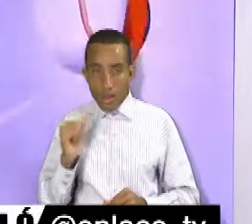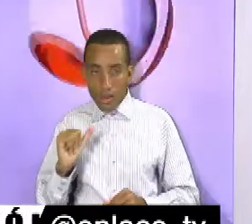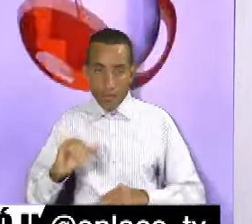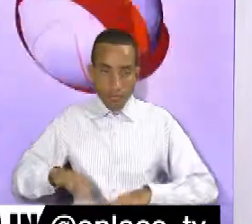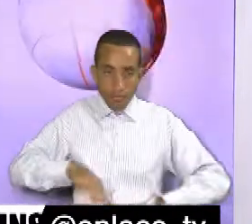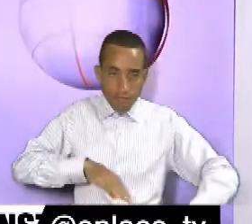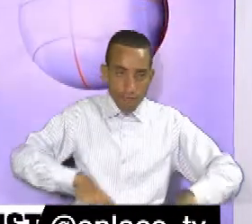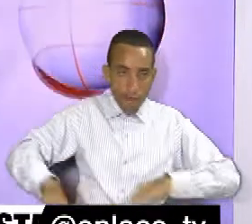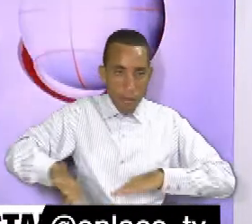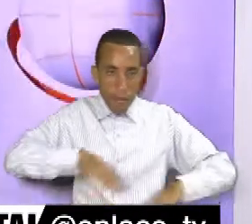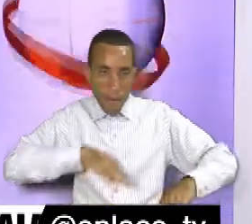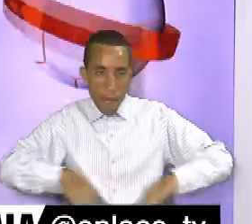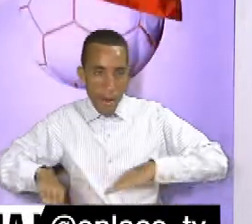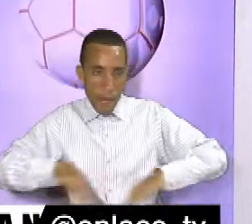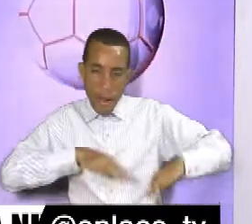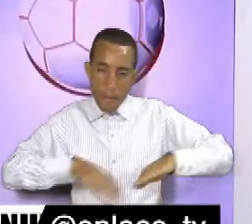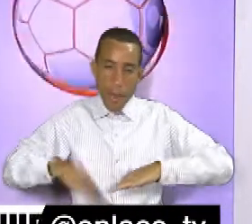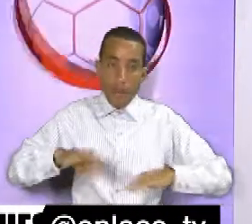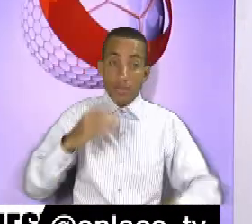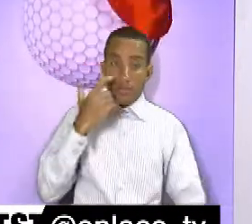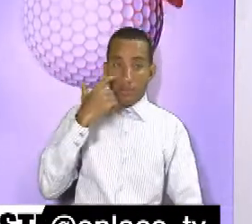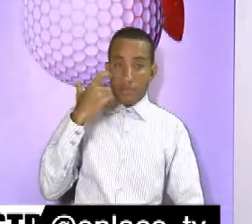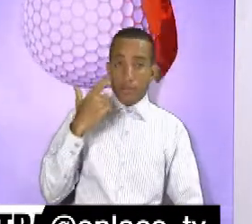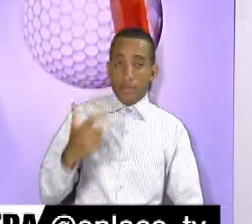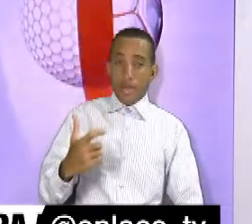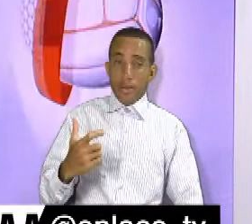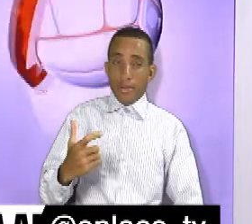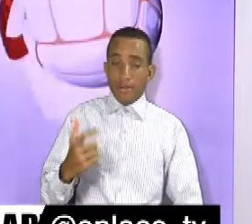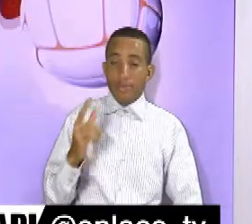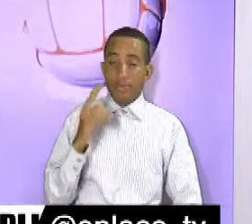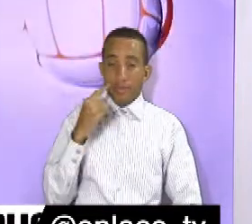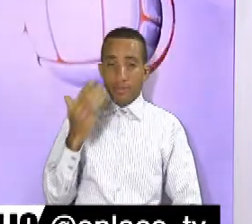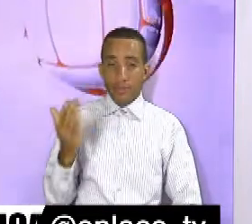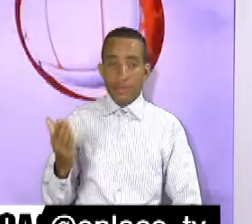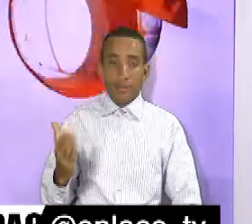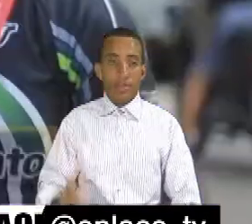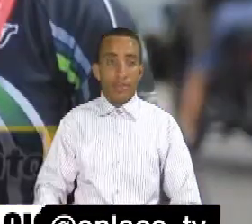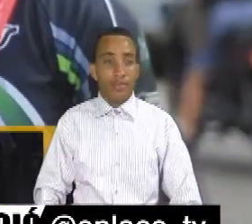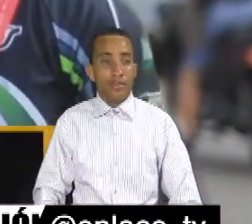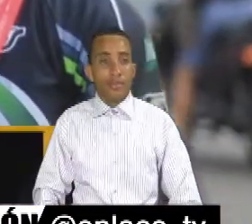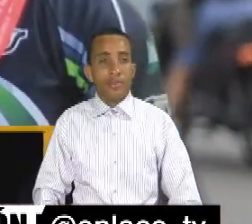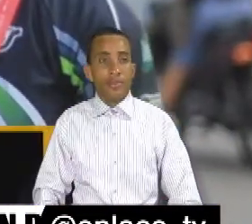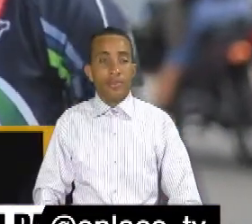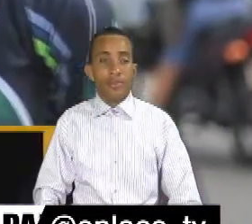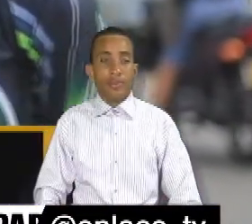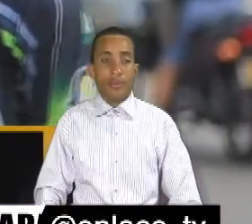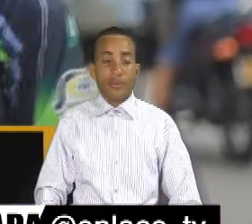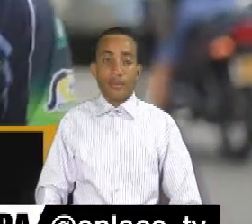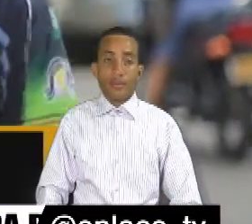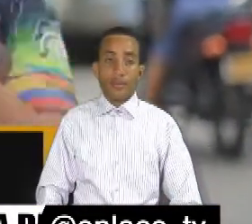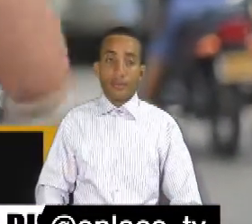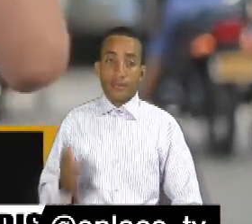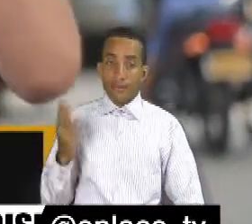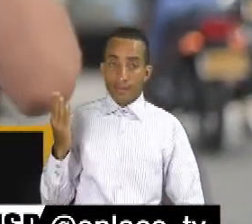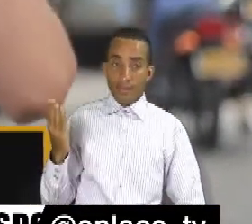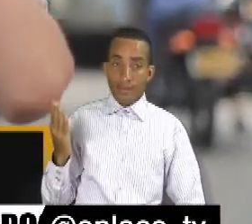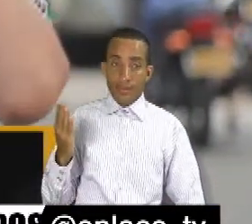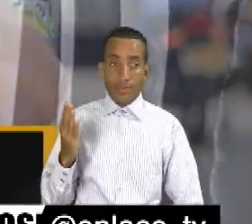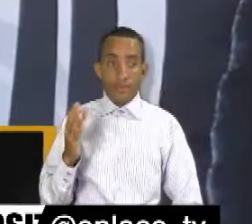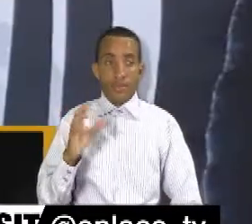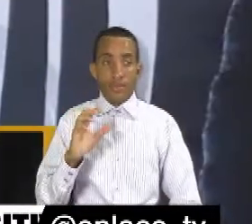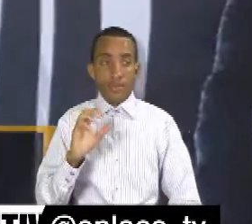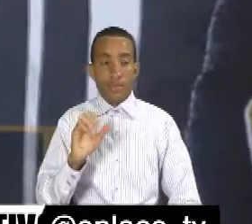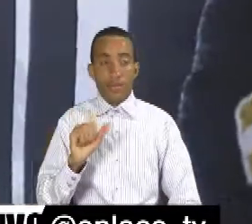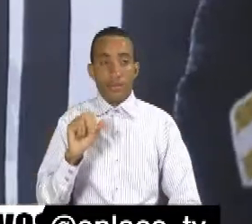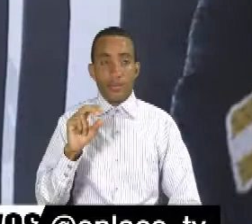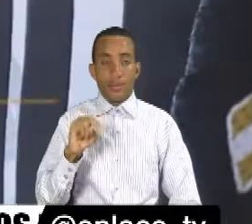ha sobresalido en campeonato de esta disciplina deportiva. Ella es Angeli León, quien luce con orgullo las medallas